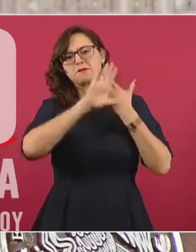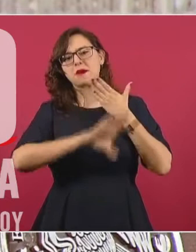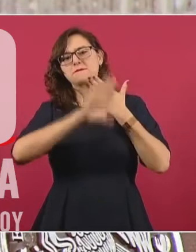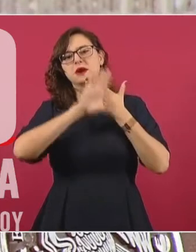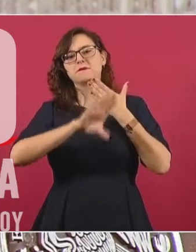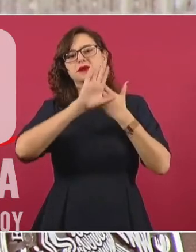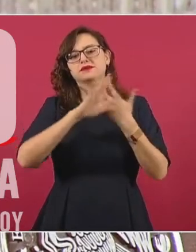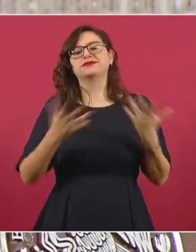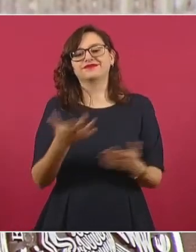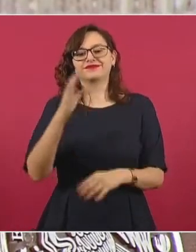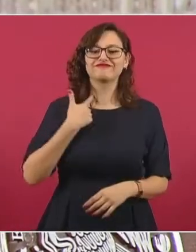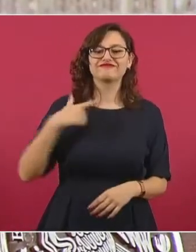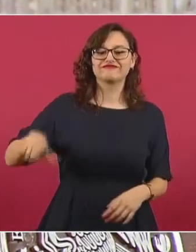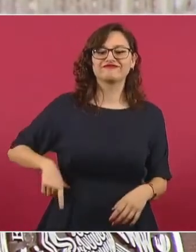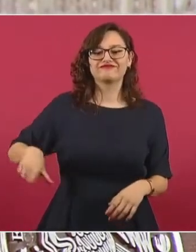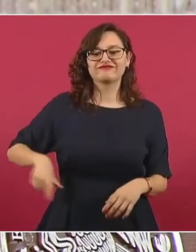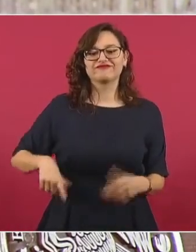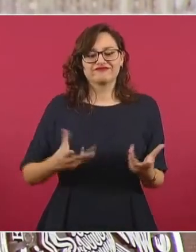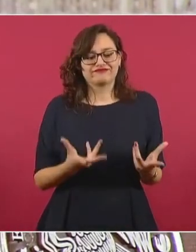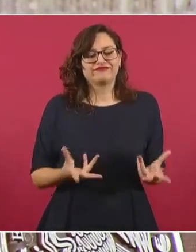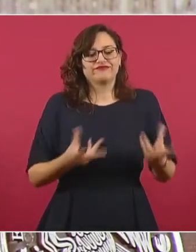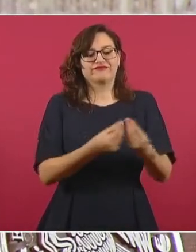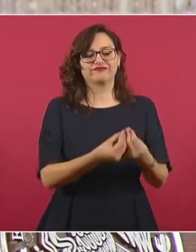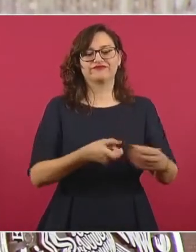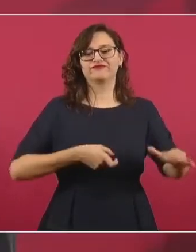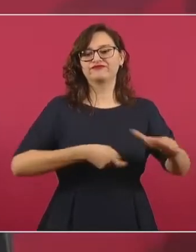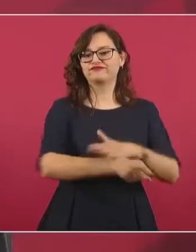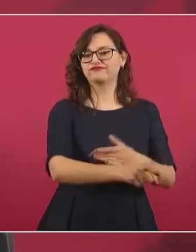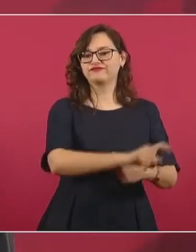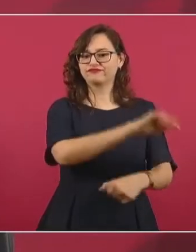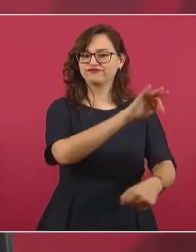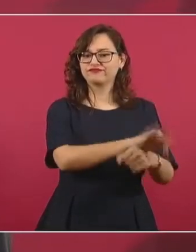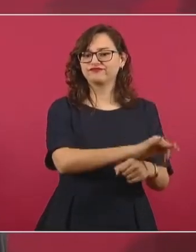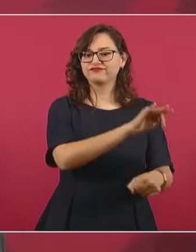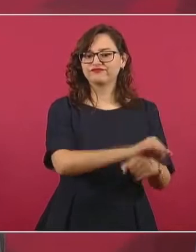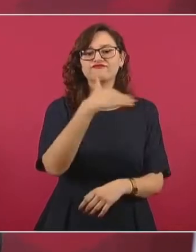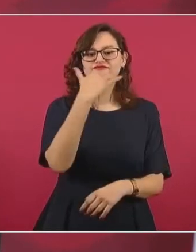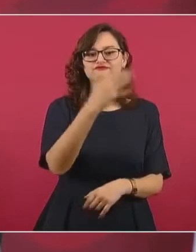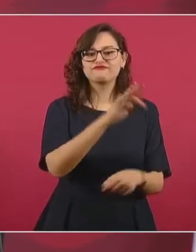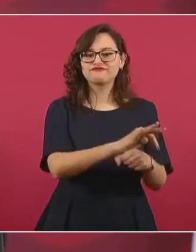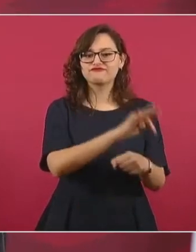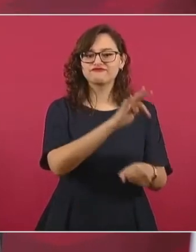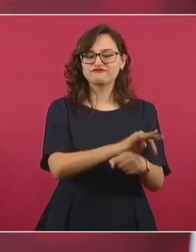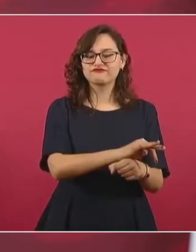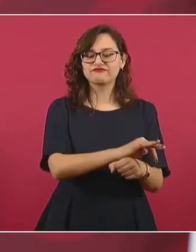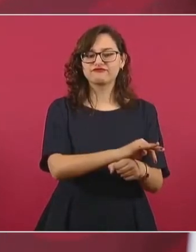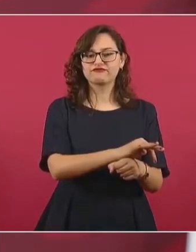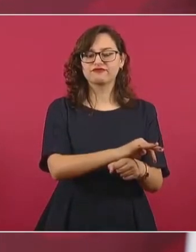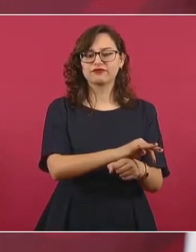régimen, ya sea defendiendo la corrupción de